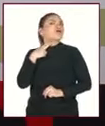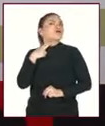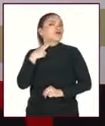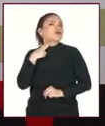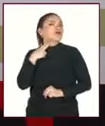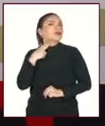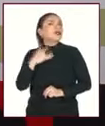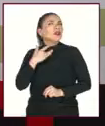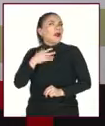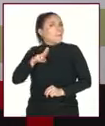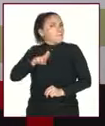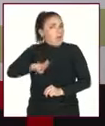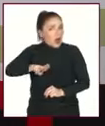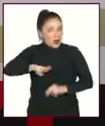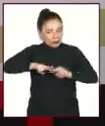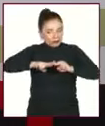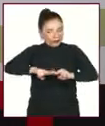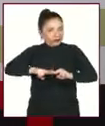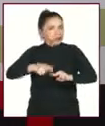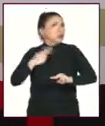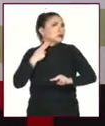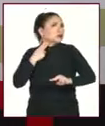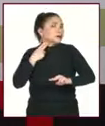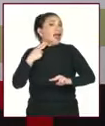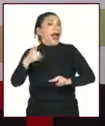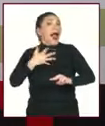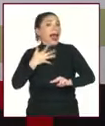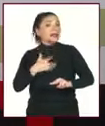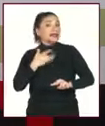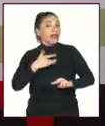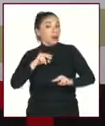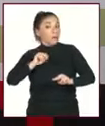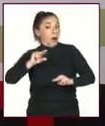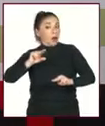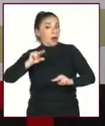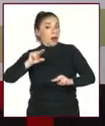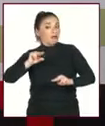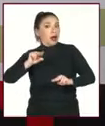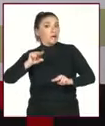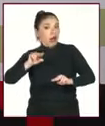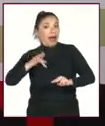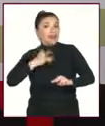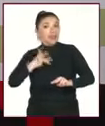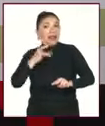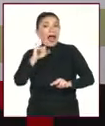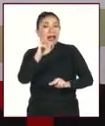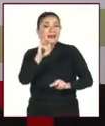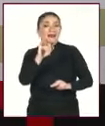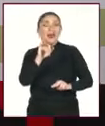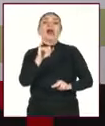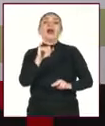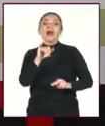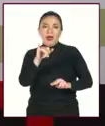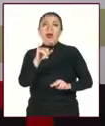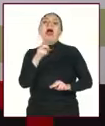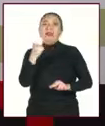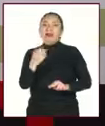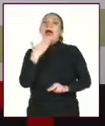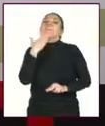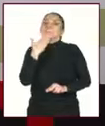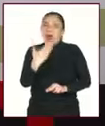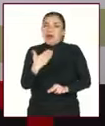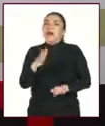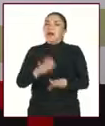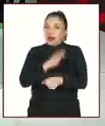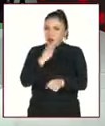adelante, como que le empujan, ahí lo van a encontrar. Entonces, si sienten el pulso, es un buen parámetro.